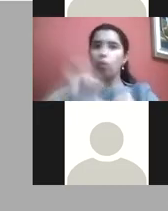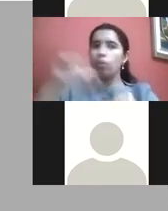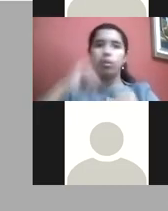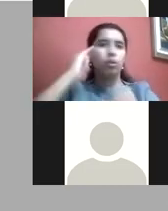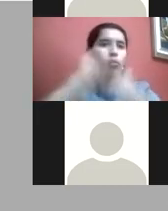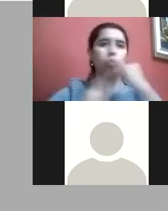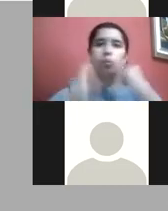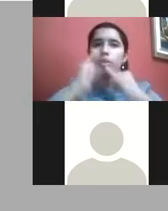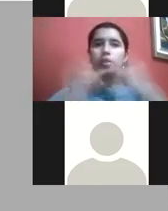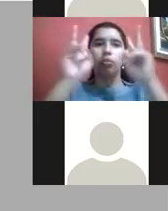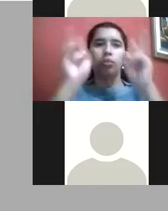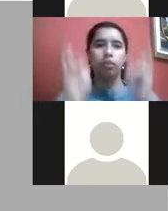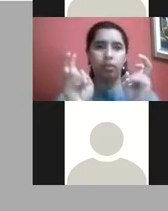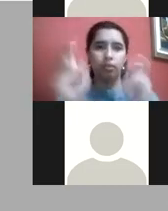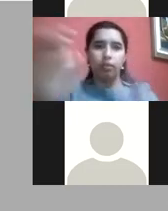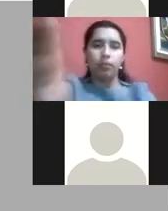Entonces,